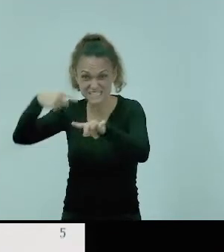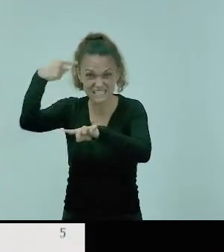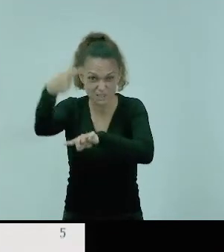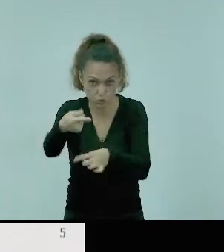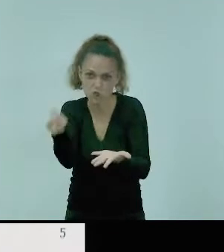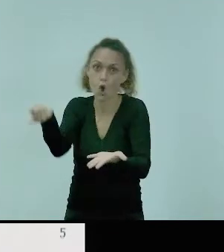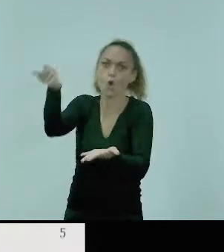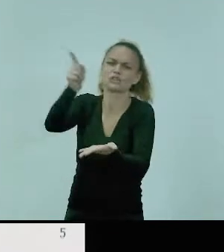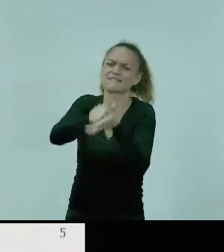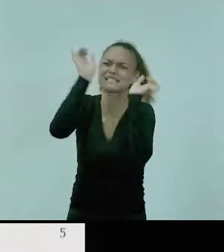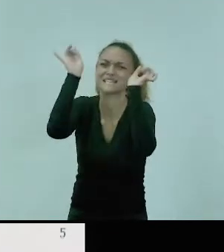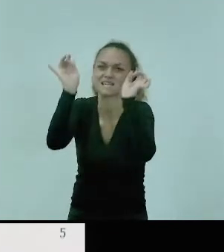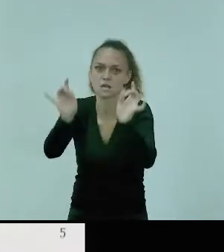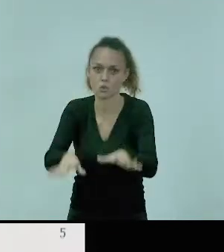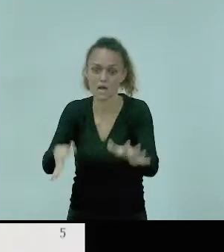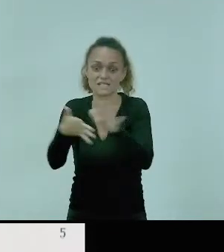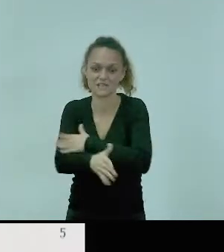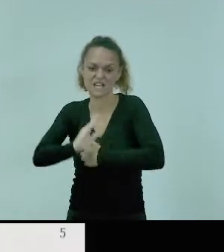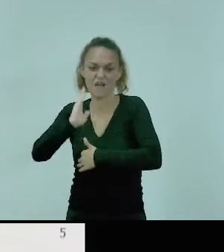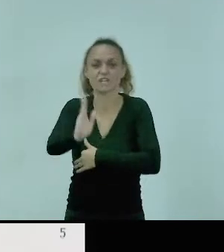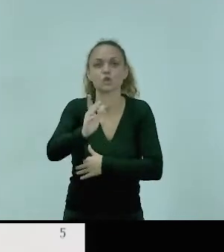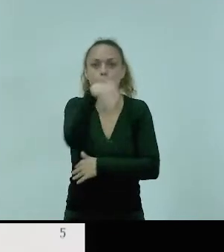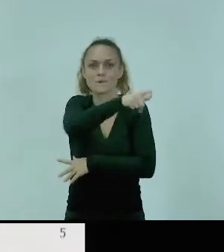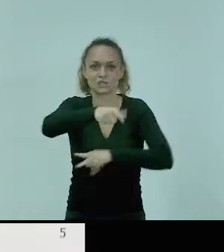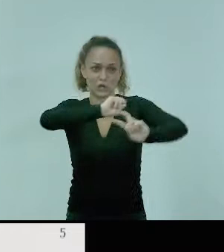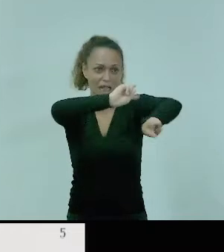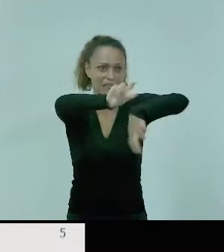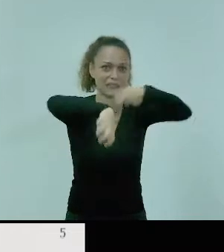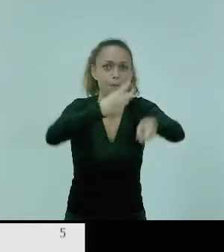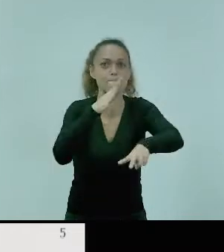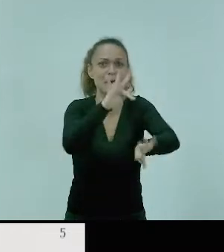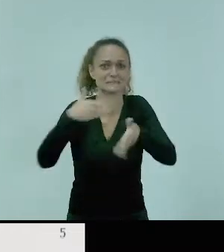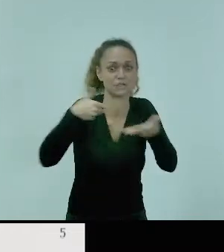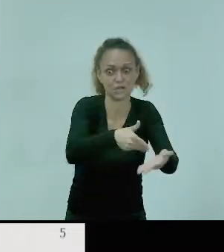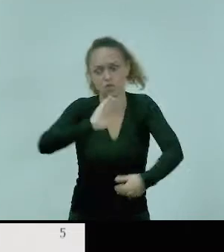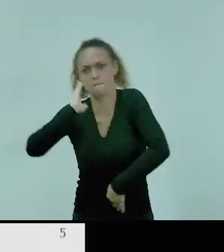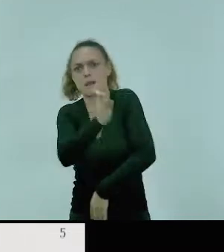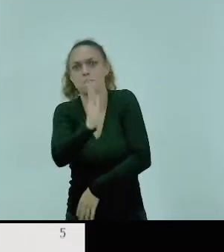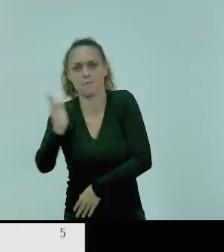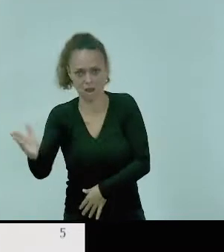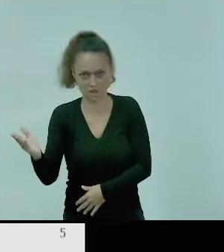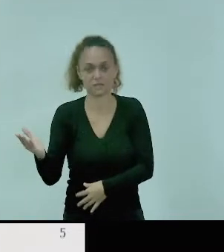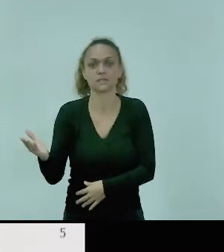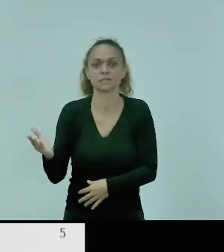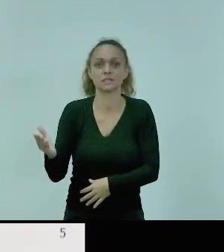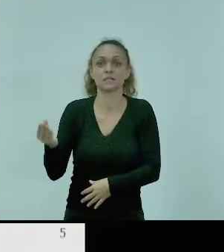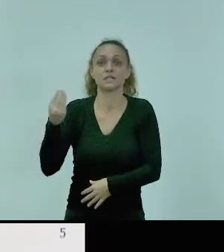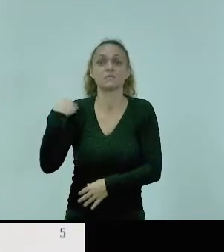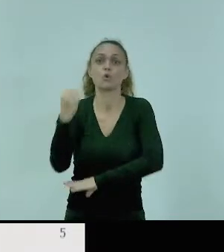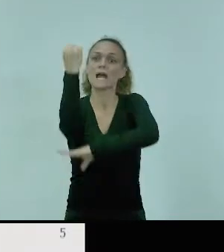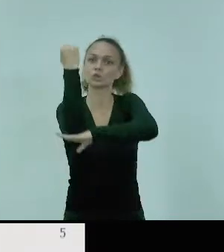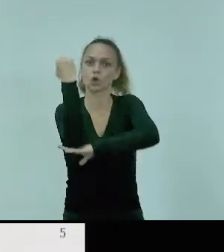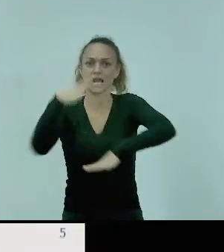los intervinientes y a la gente que estaba restaurando. Podéis ver cómo afectó a lo que sería una torre de la